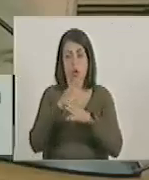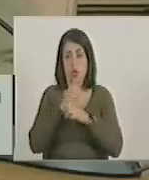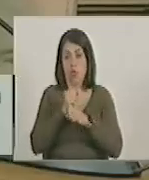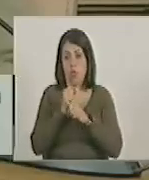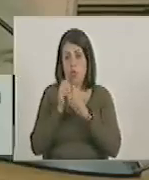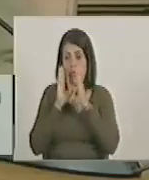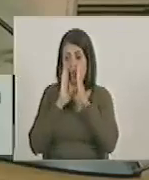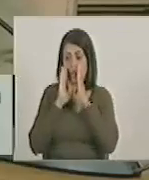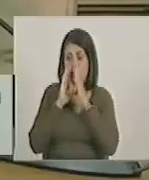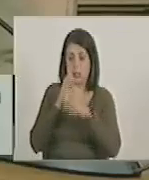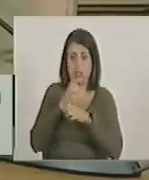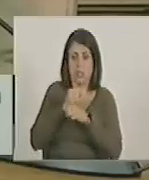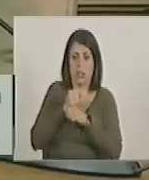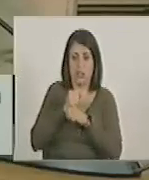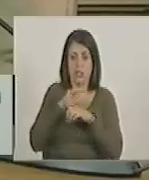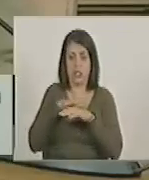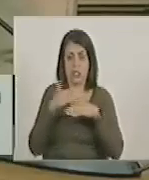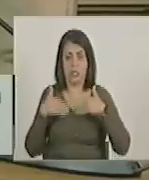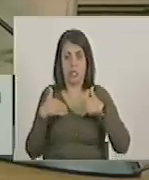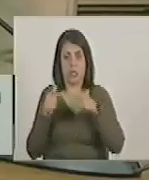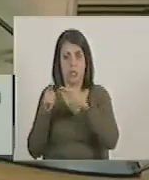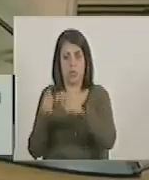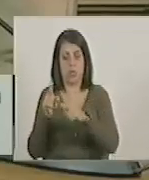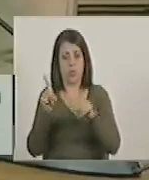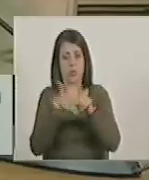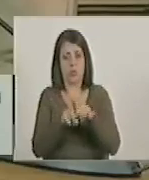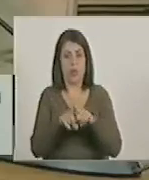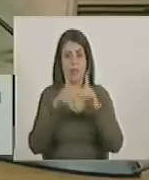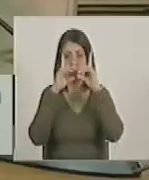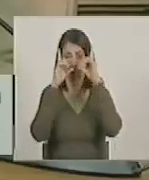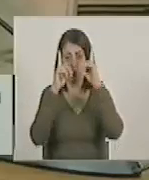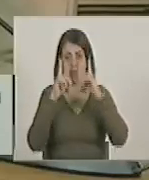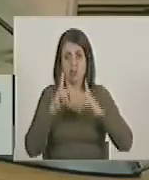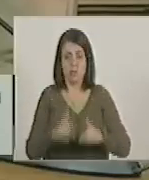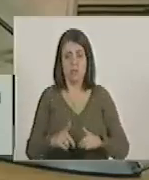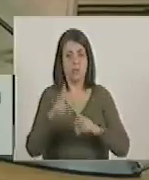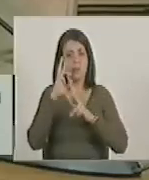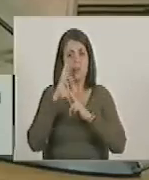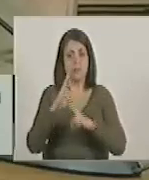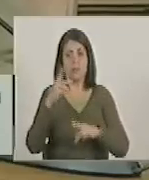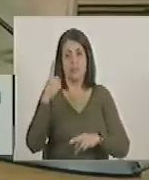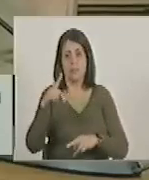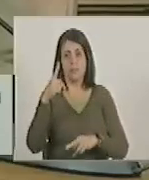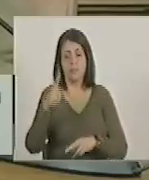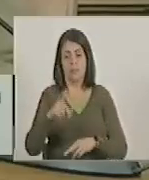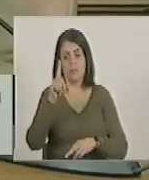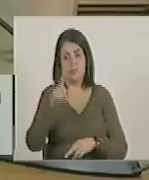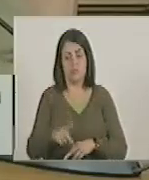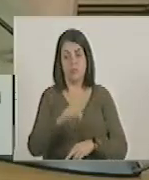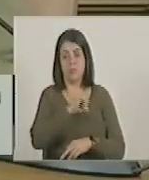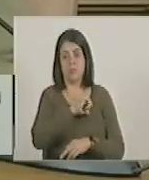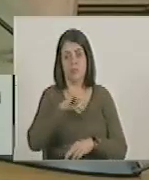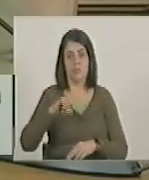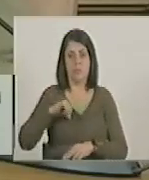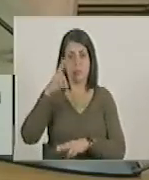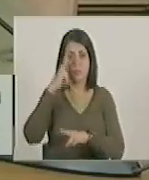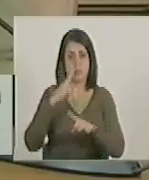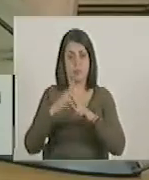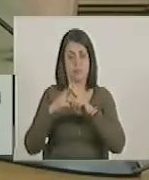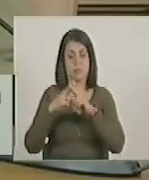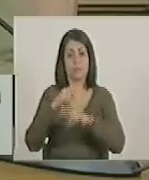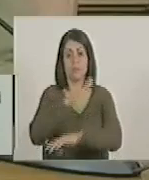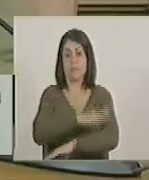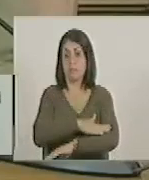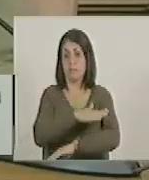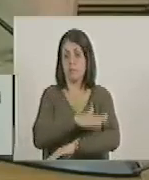confidencialidad sobre la información de su salud, así como sus decisiones, respetando sus derechos a la privacidad, honor y